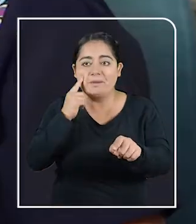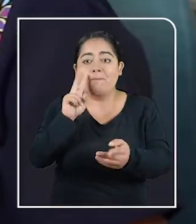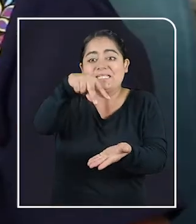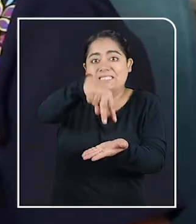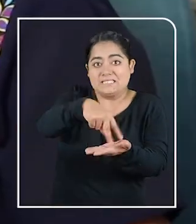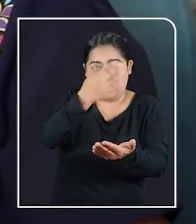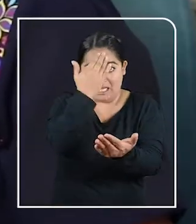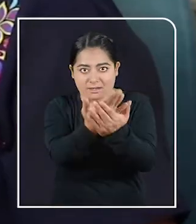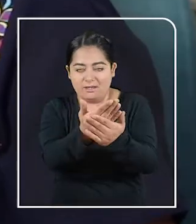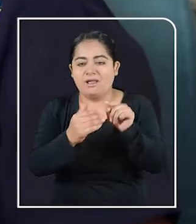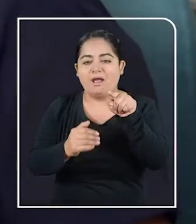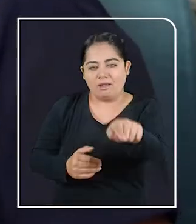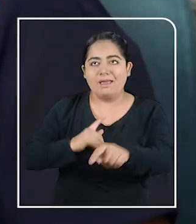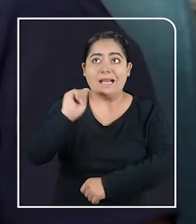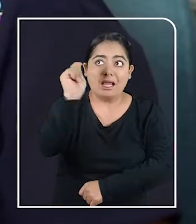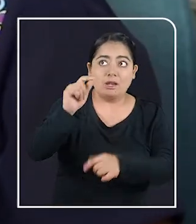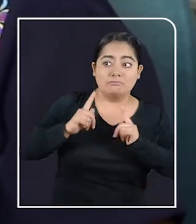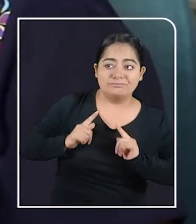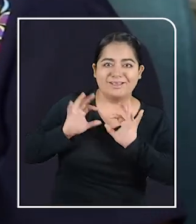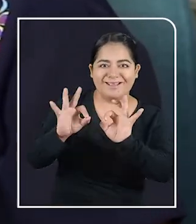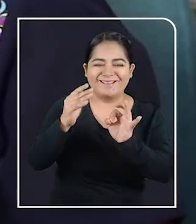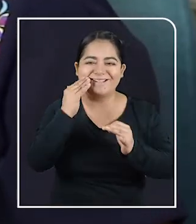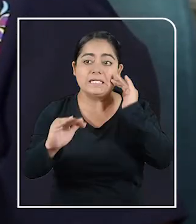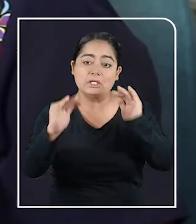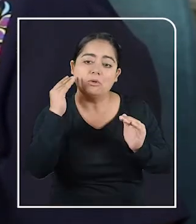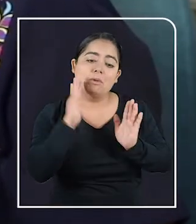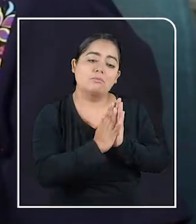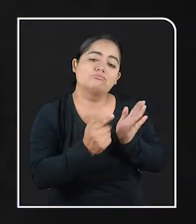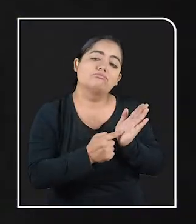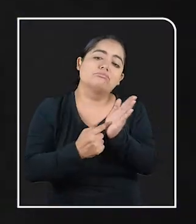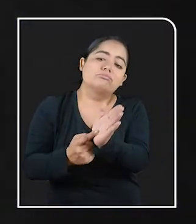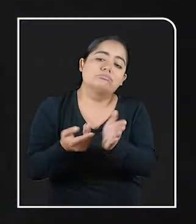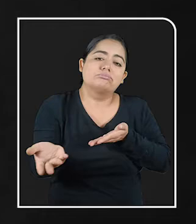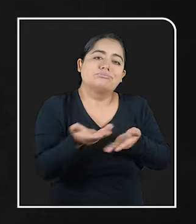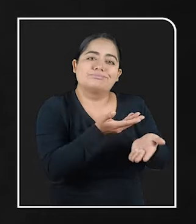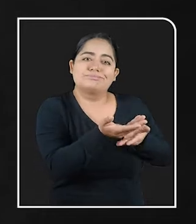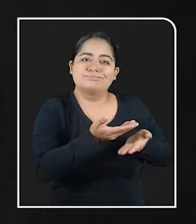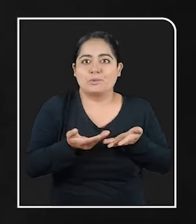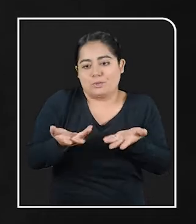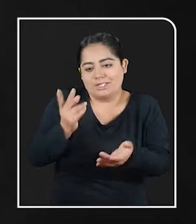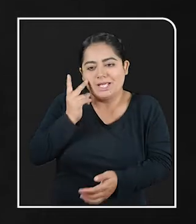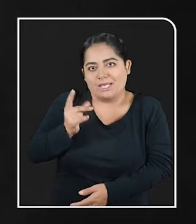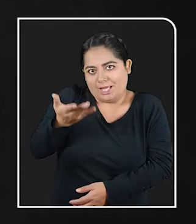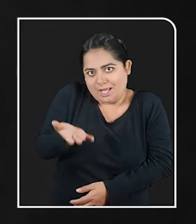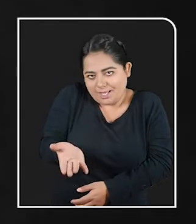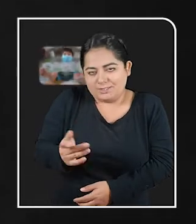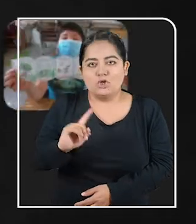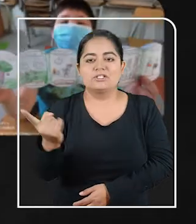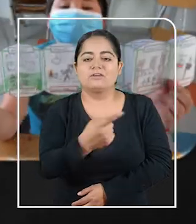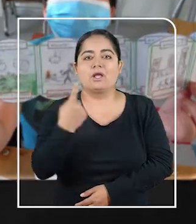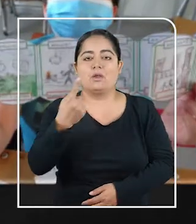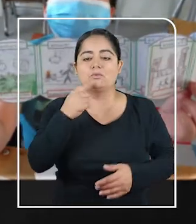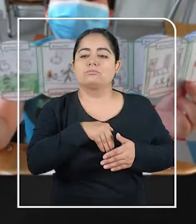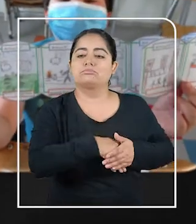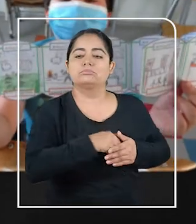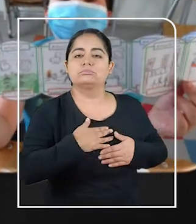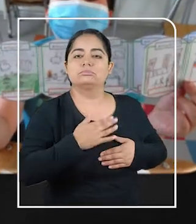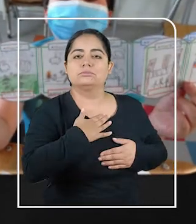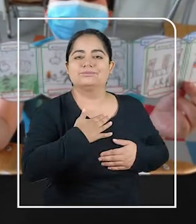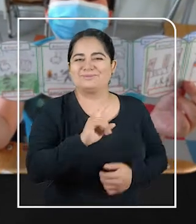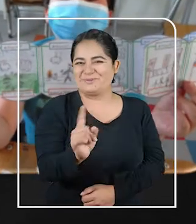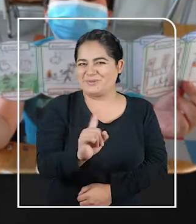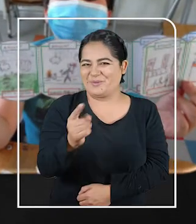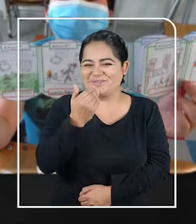presencialidad, poder compartirlo con los demás niños en el colegio, porque esa es la idea, no era quedarnos para nosotros, sino que también